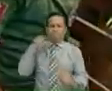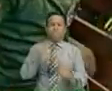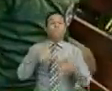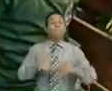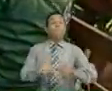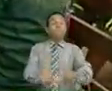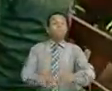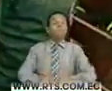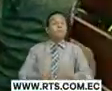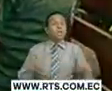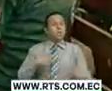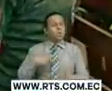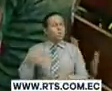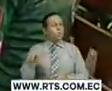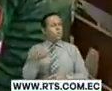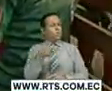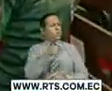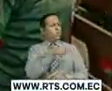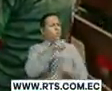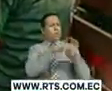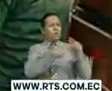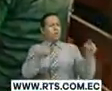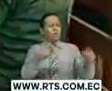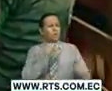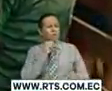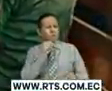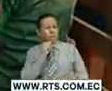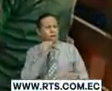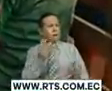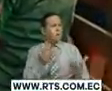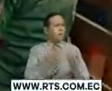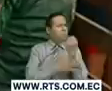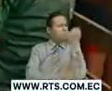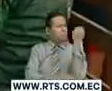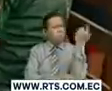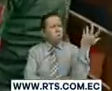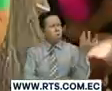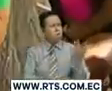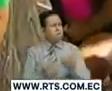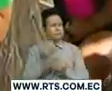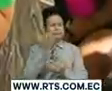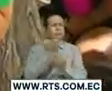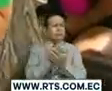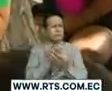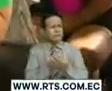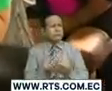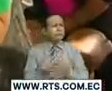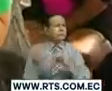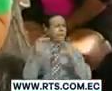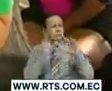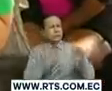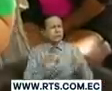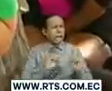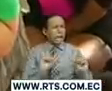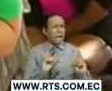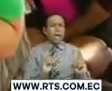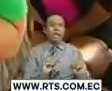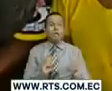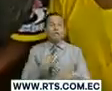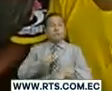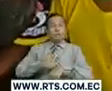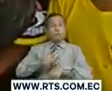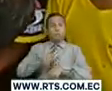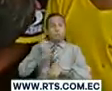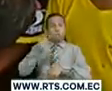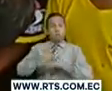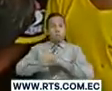creo las necesidades que diversos padres pasan, como la falta de economía. A las 10 de la mañana, Denis Toala vuelve